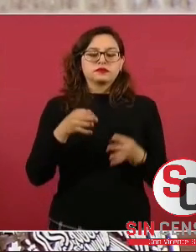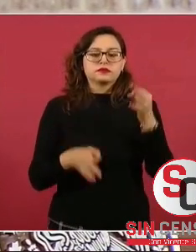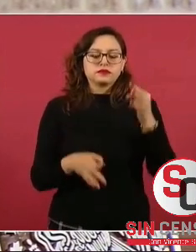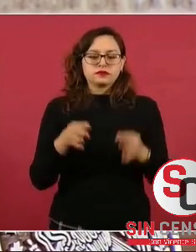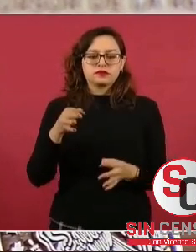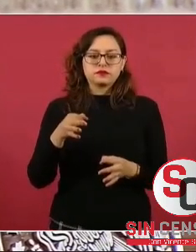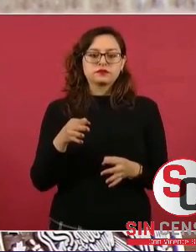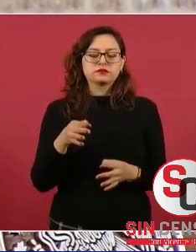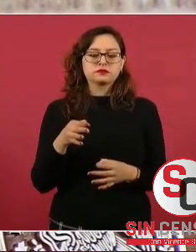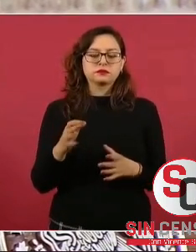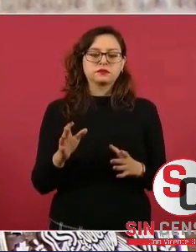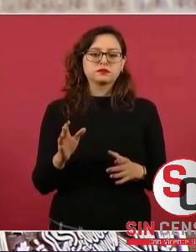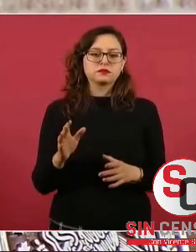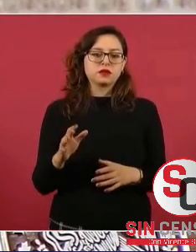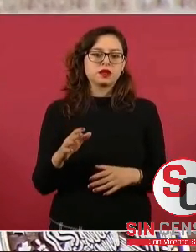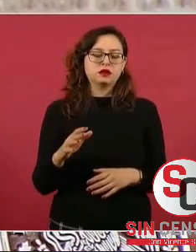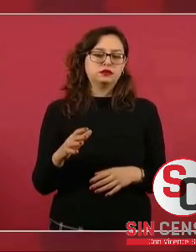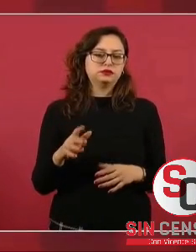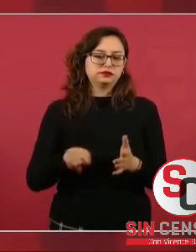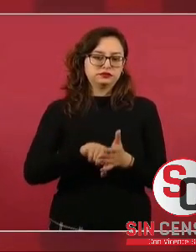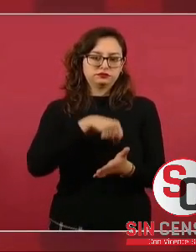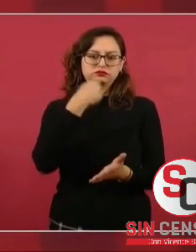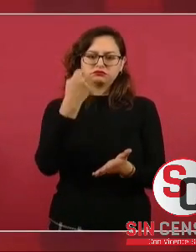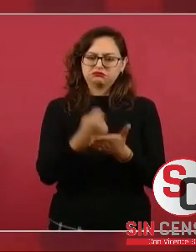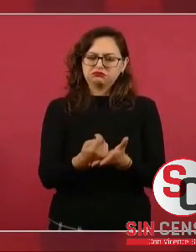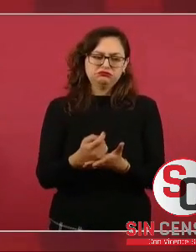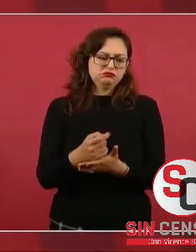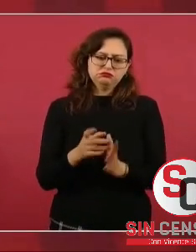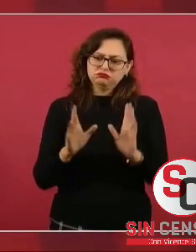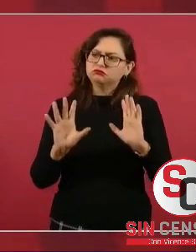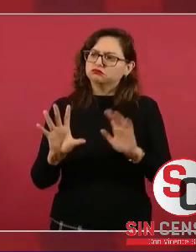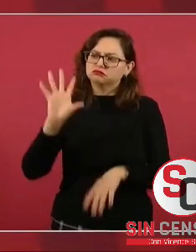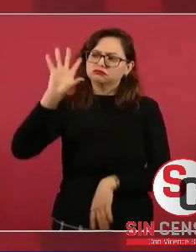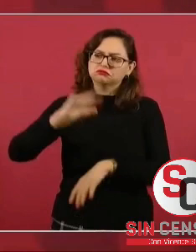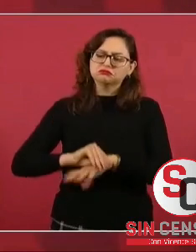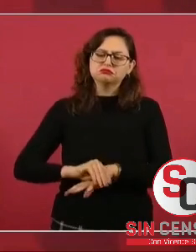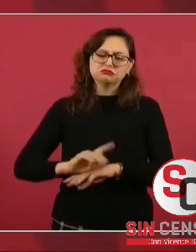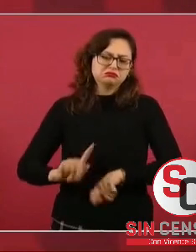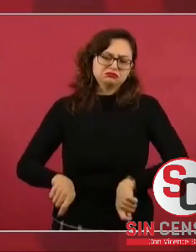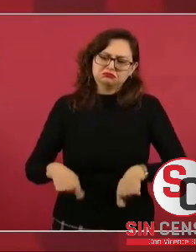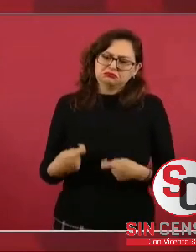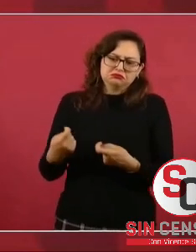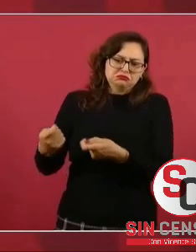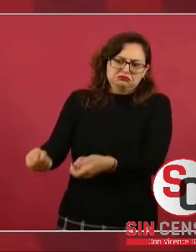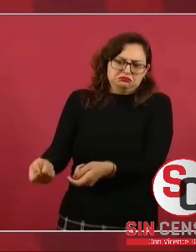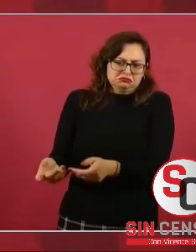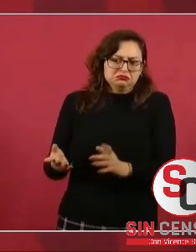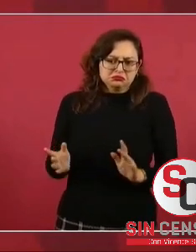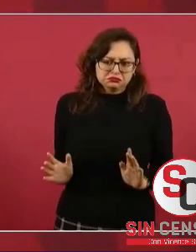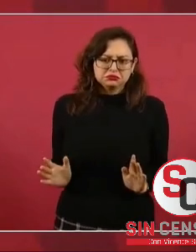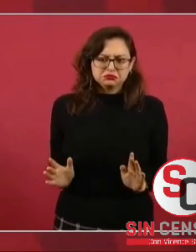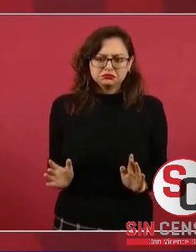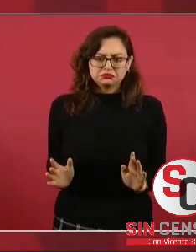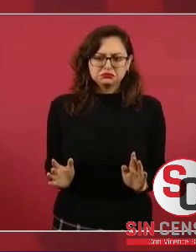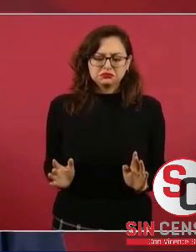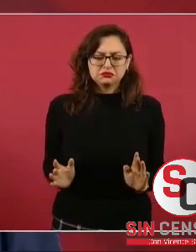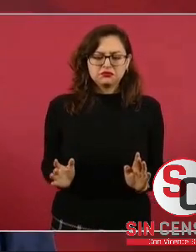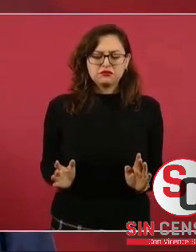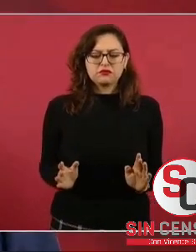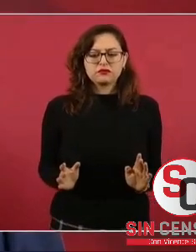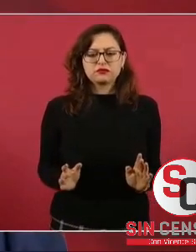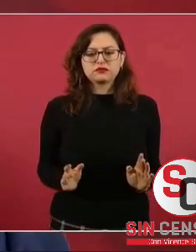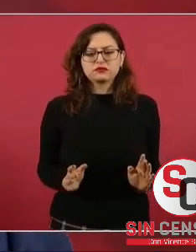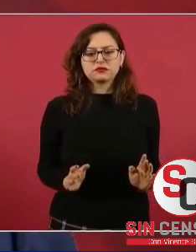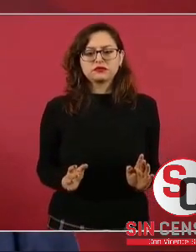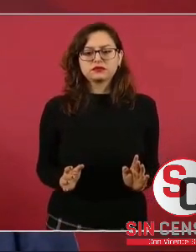General actuó de manera consecuente, Incluso